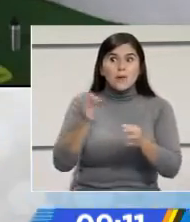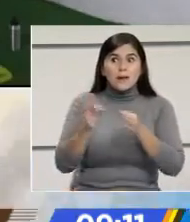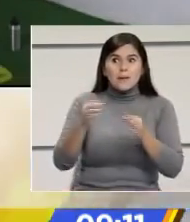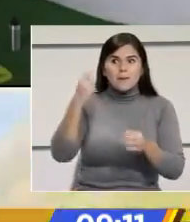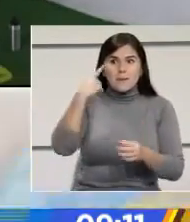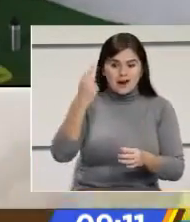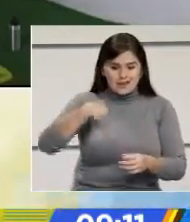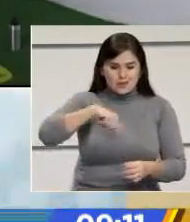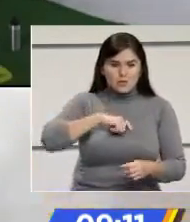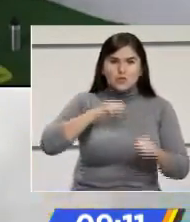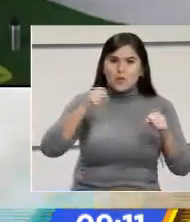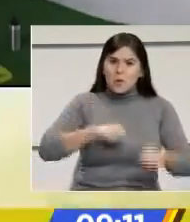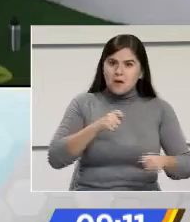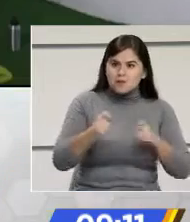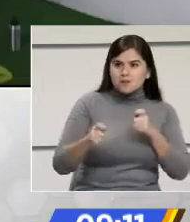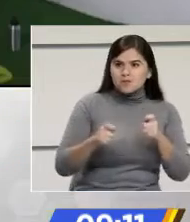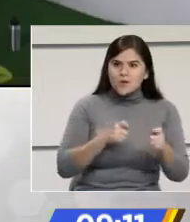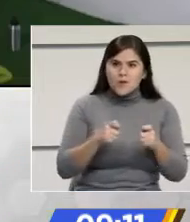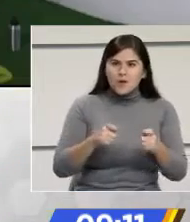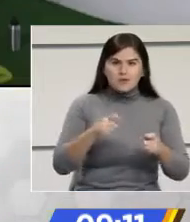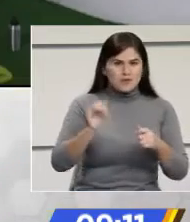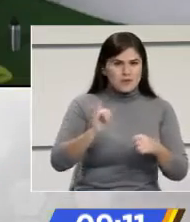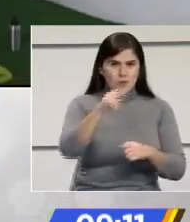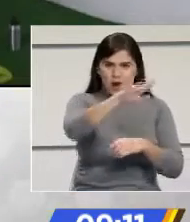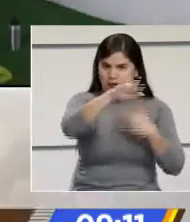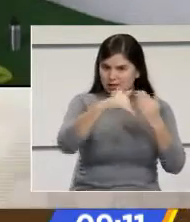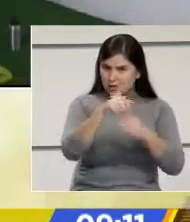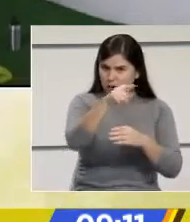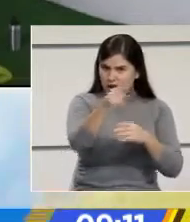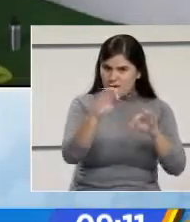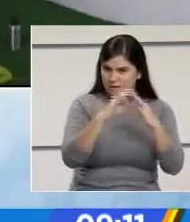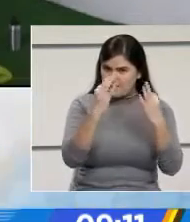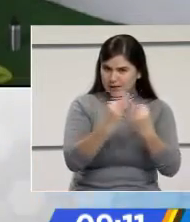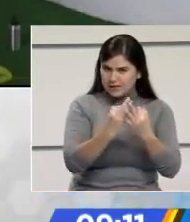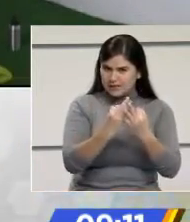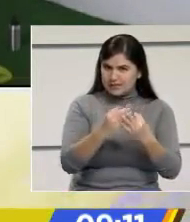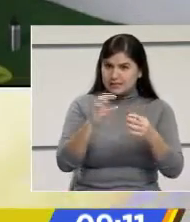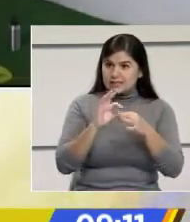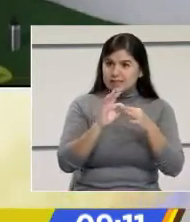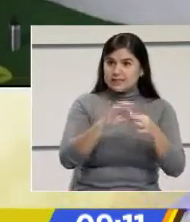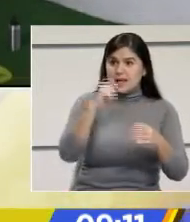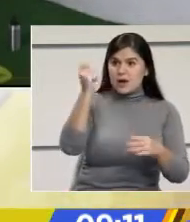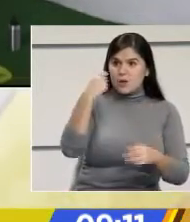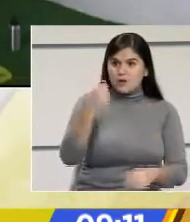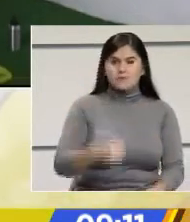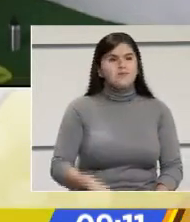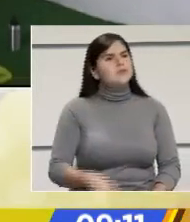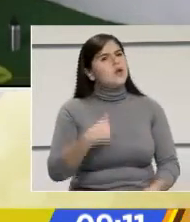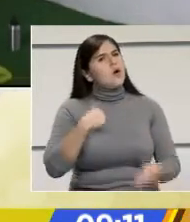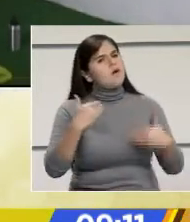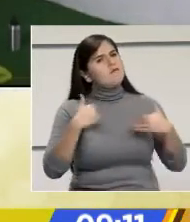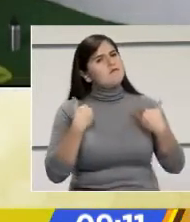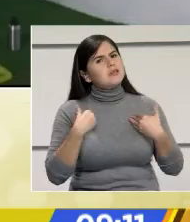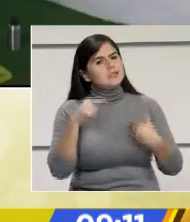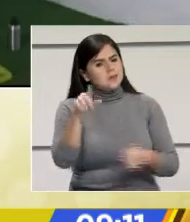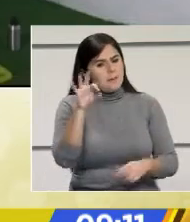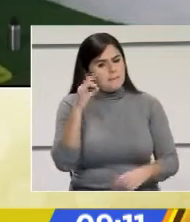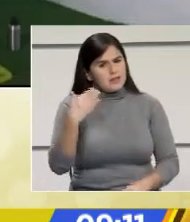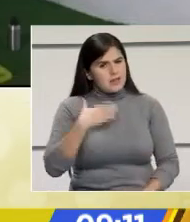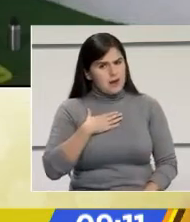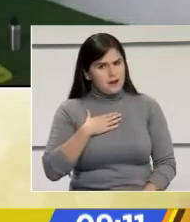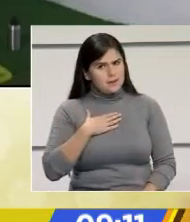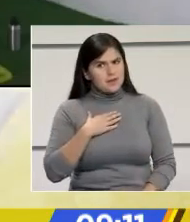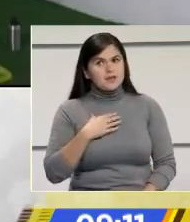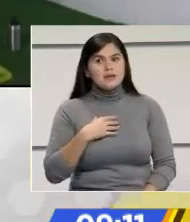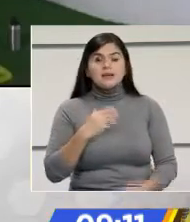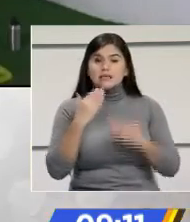en movimiento, en familia, claro, al estilo guanacasteco. Ajá. José, muy contenta, feliz de que me hayas invitado, darle gracias a Dios y a